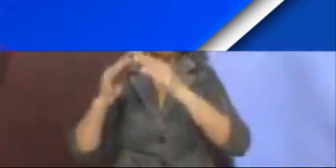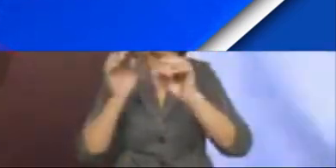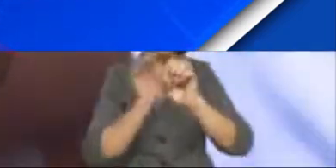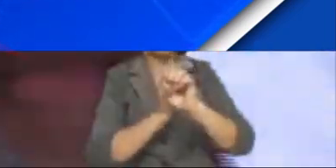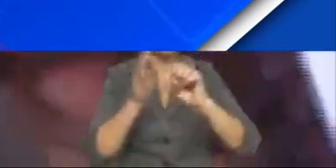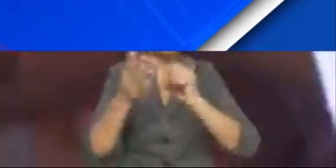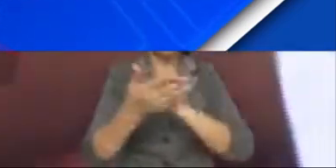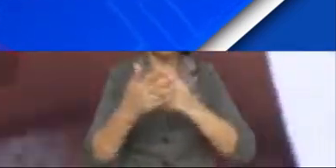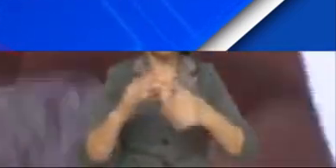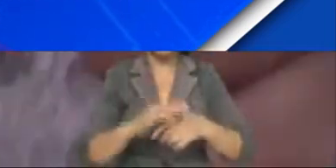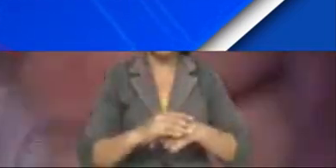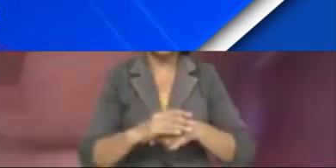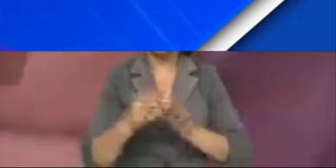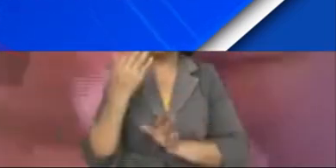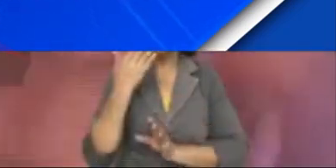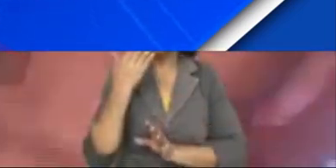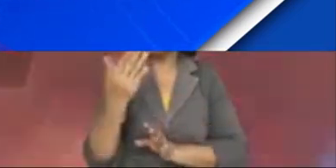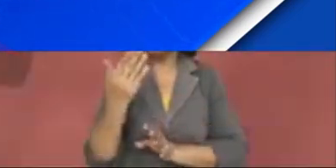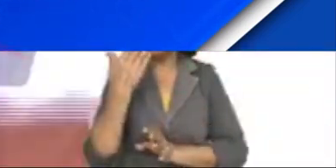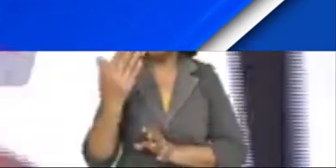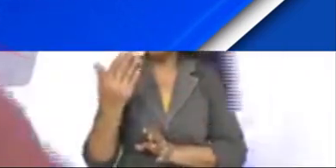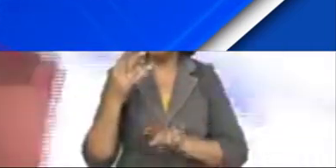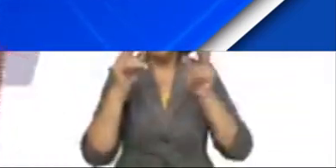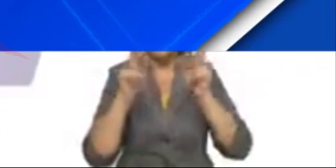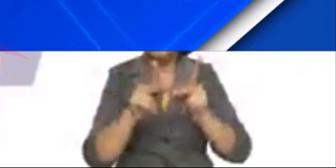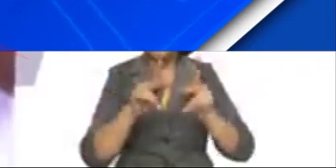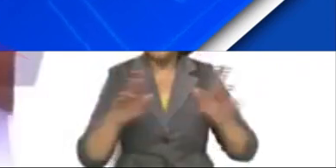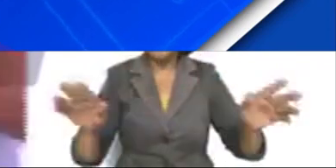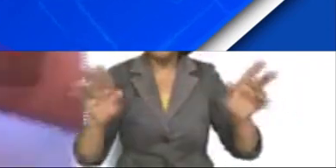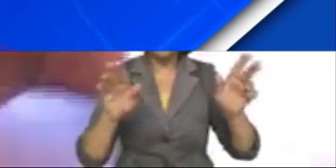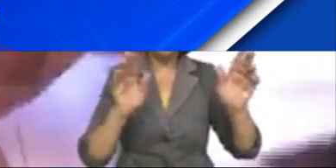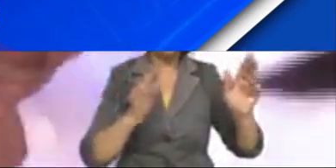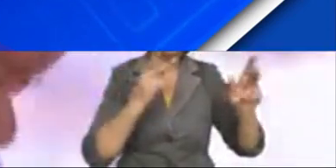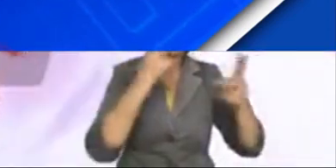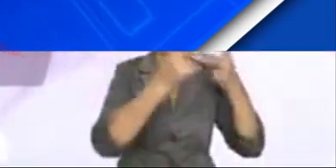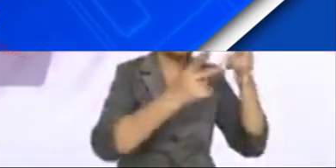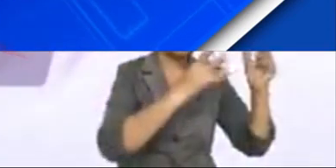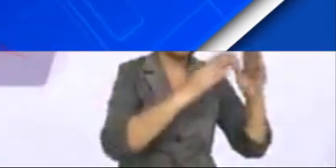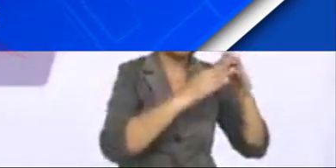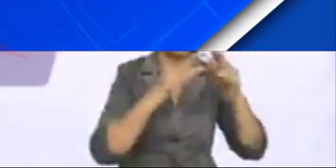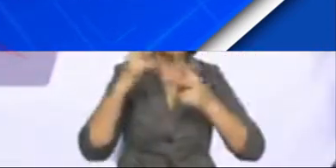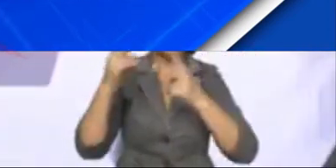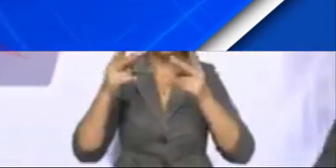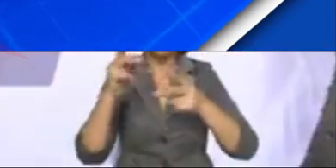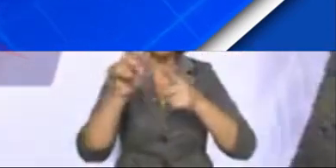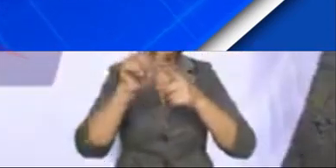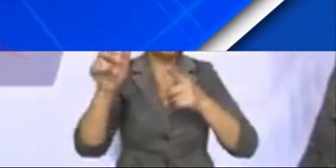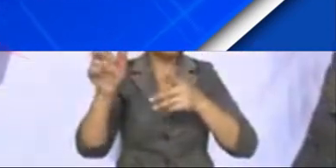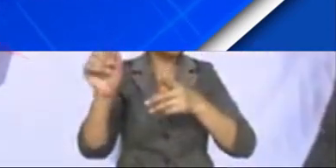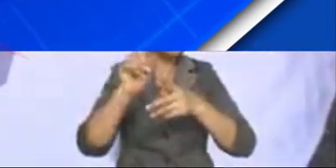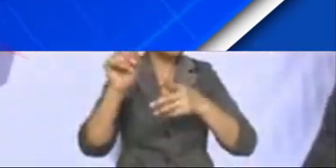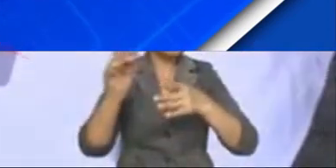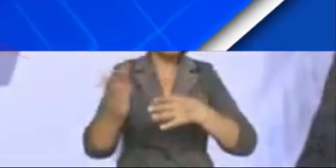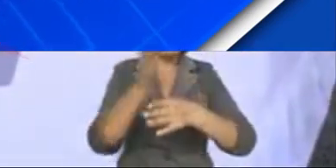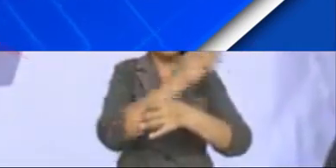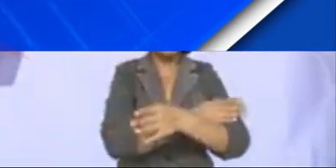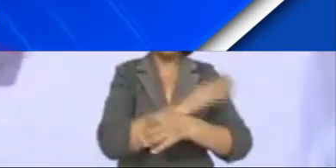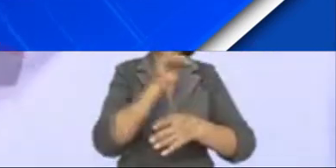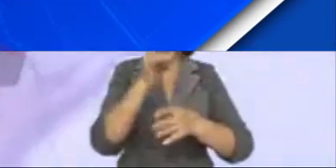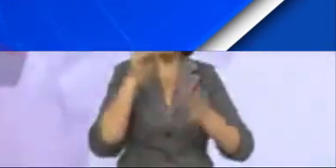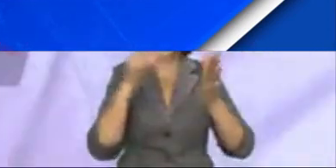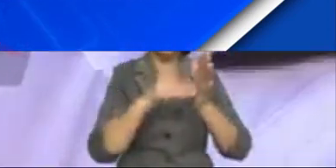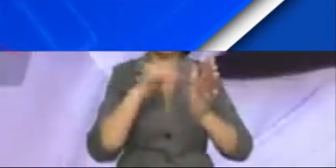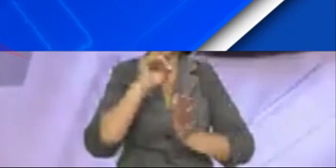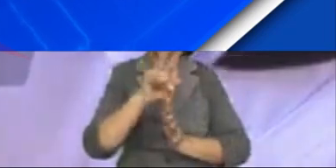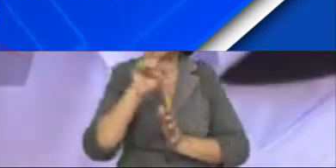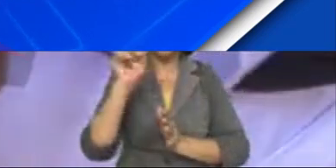adelante con la nueva vacunación. La vicepresidenta de Nicaragua, Rosario Murillo, asimismo informa que inaugurarán